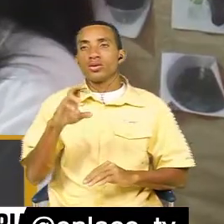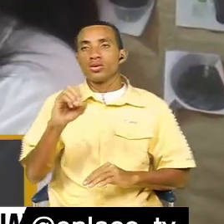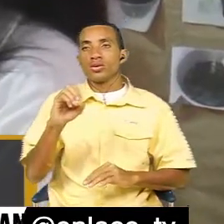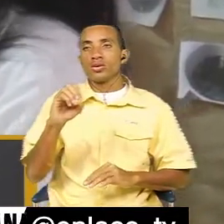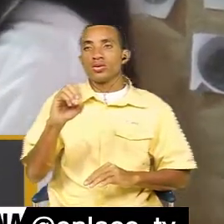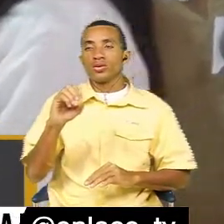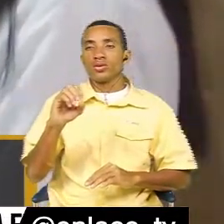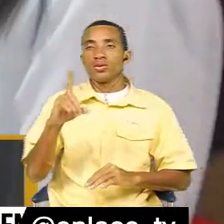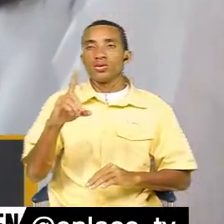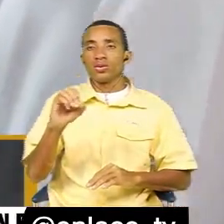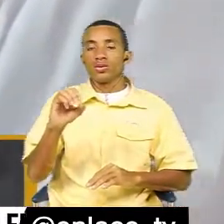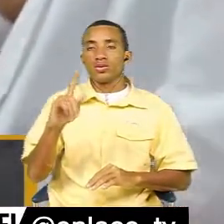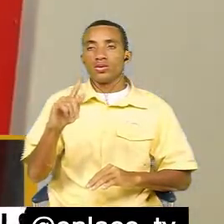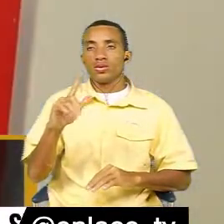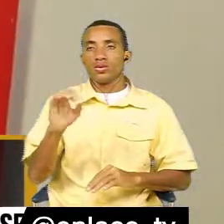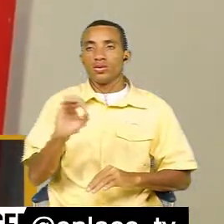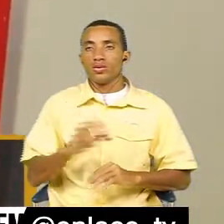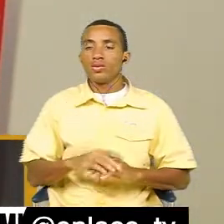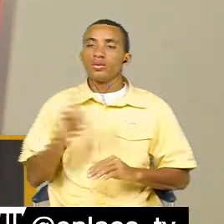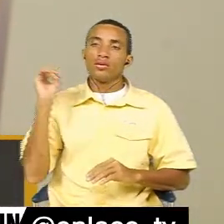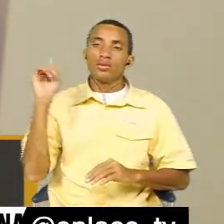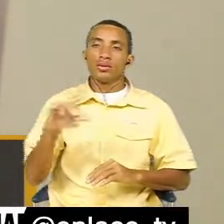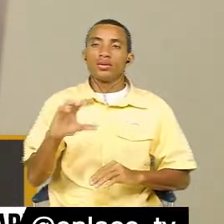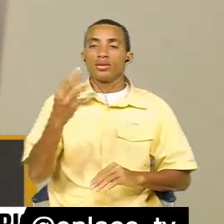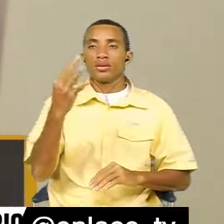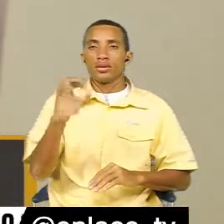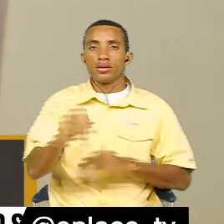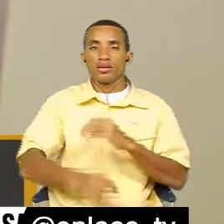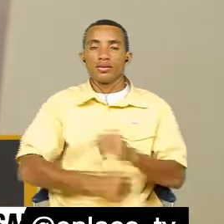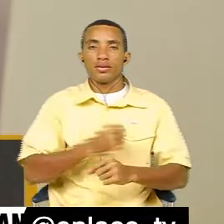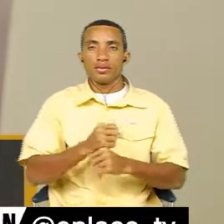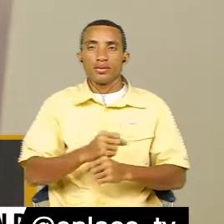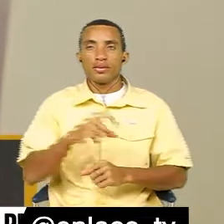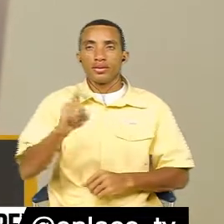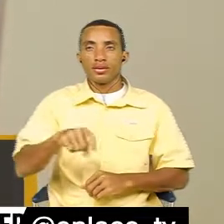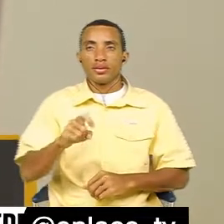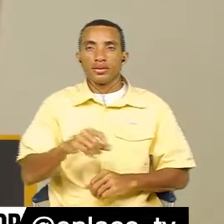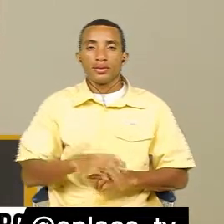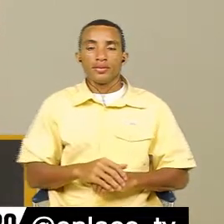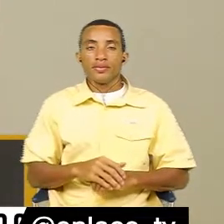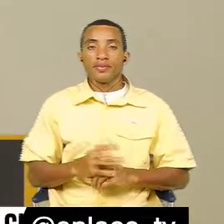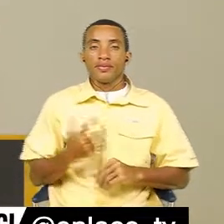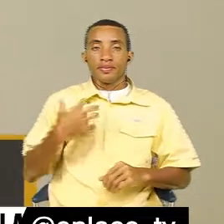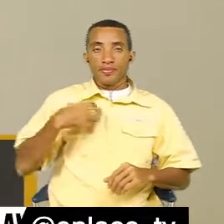30 años de vida institucional. Se necesita manzana verde,